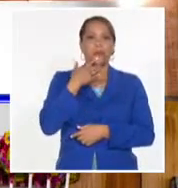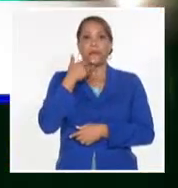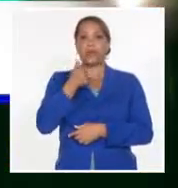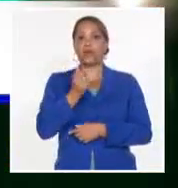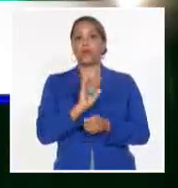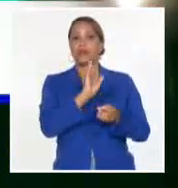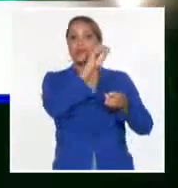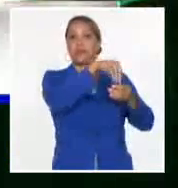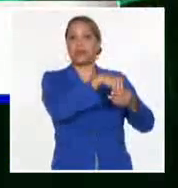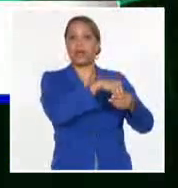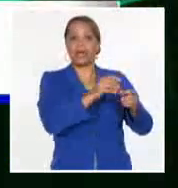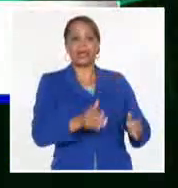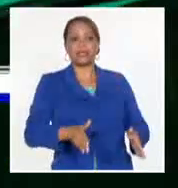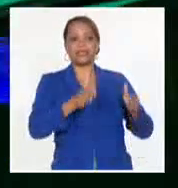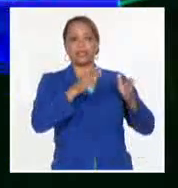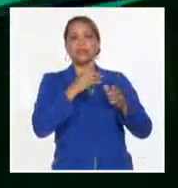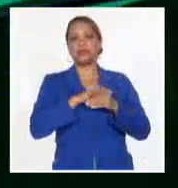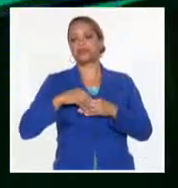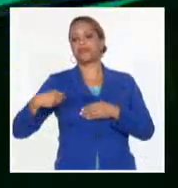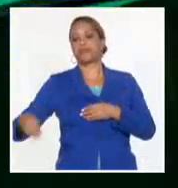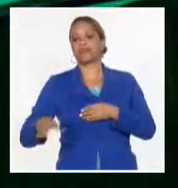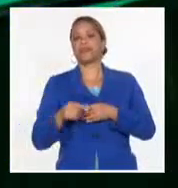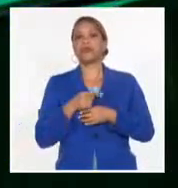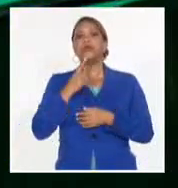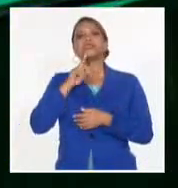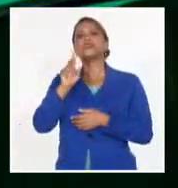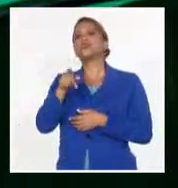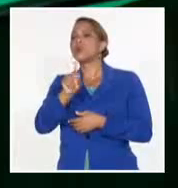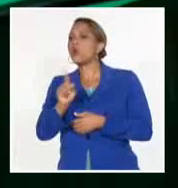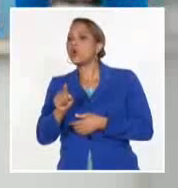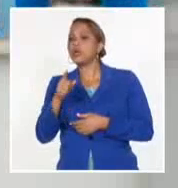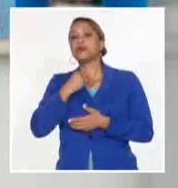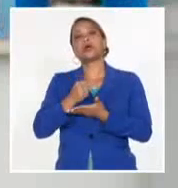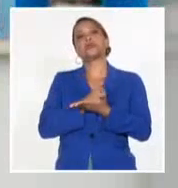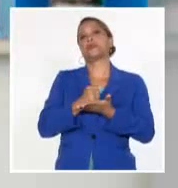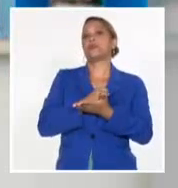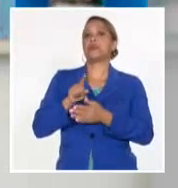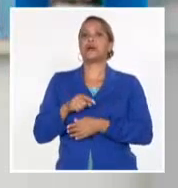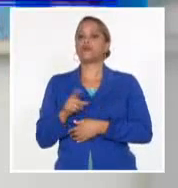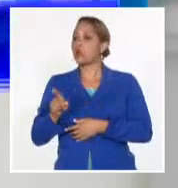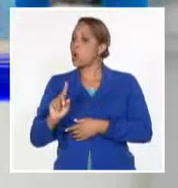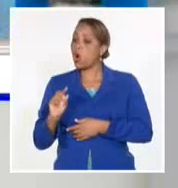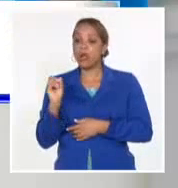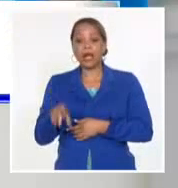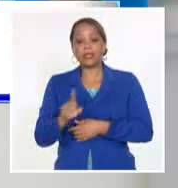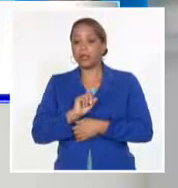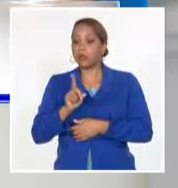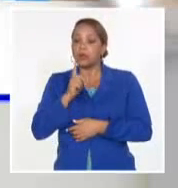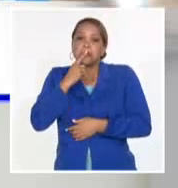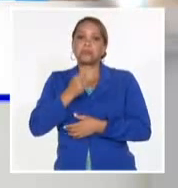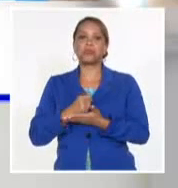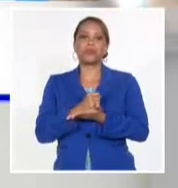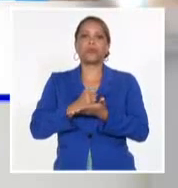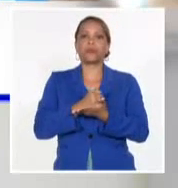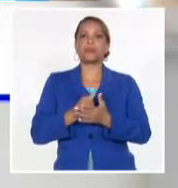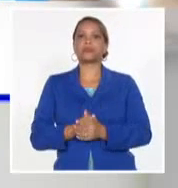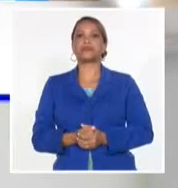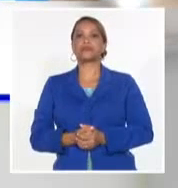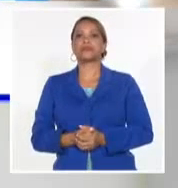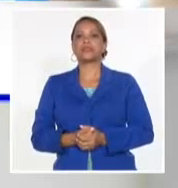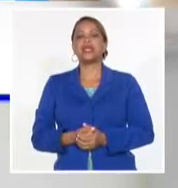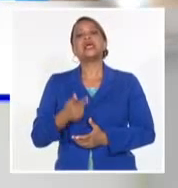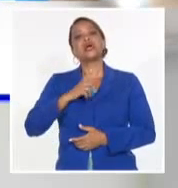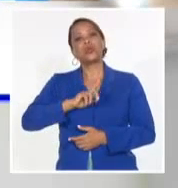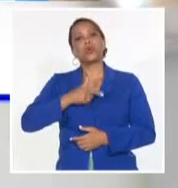cesto, pues lo tiran fuera. ¿Y si les llama la atención? Se ponen bravos, se molestan. Si al cubano le hacen cultura sobre eso, que vean que tiran